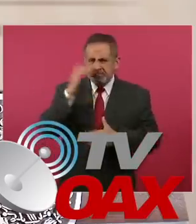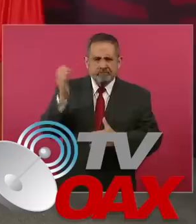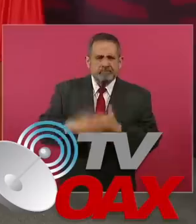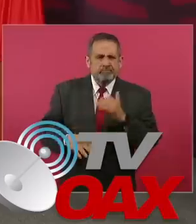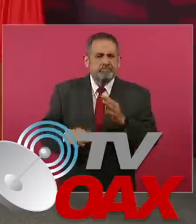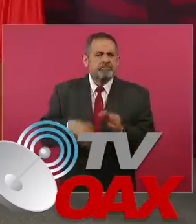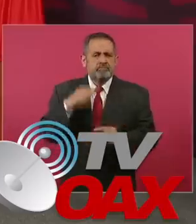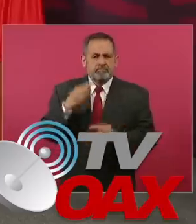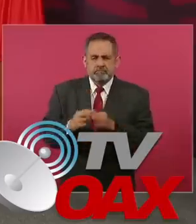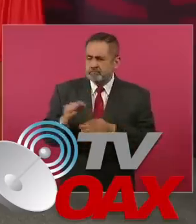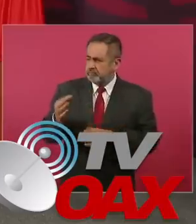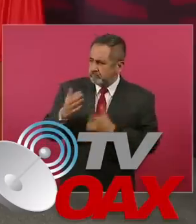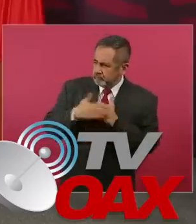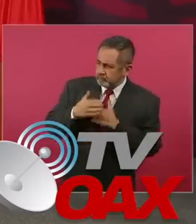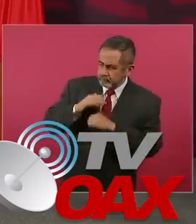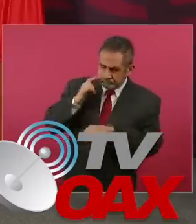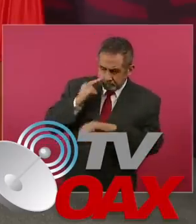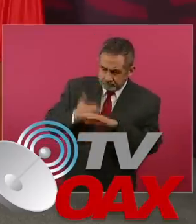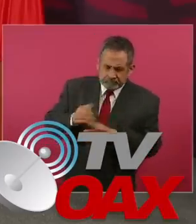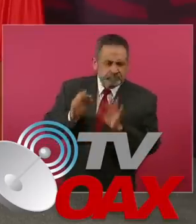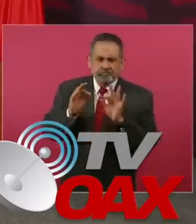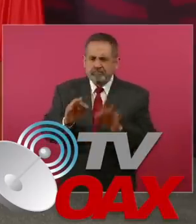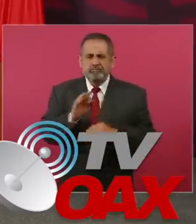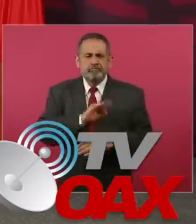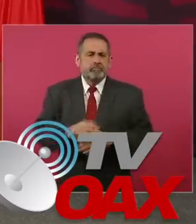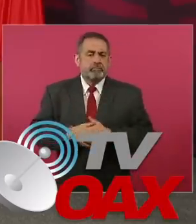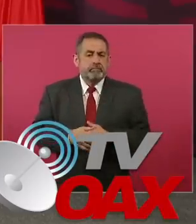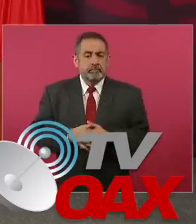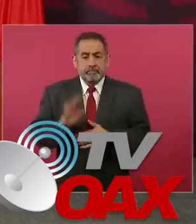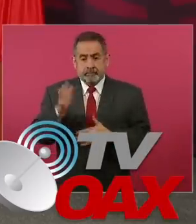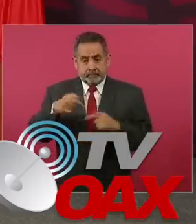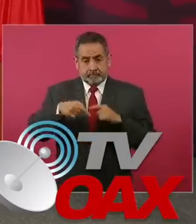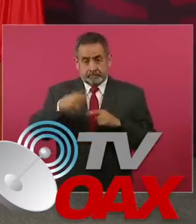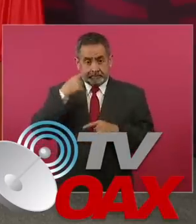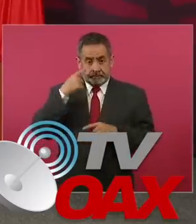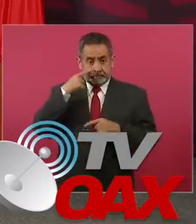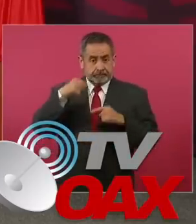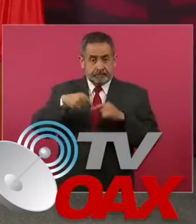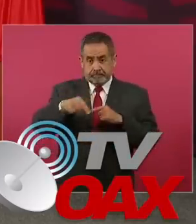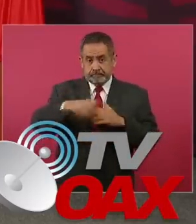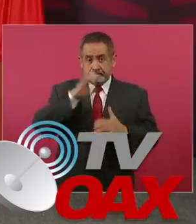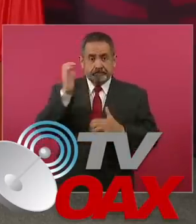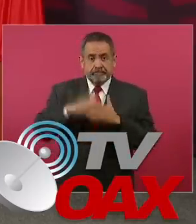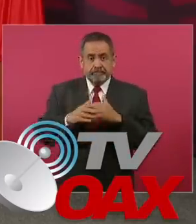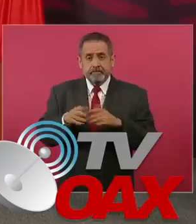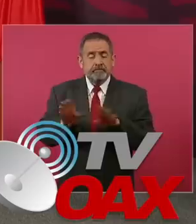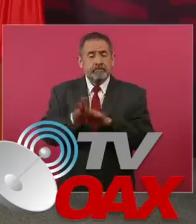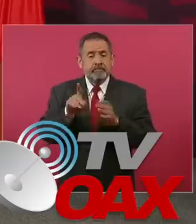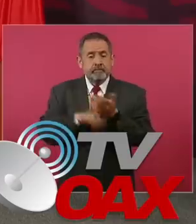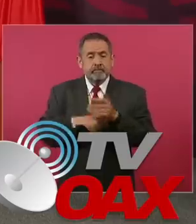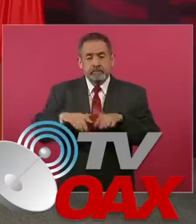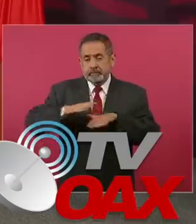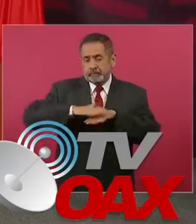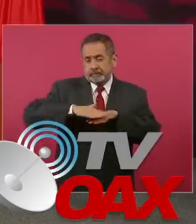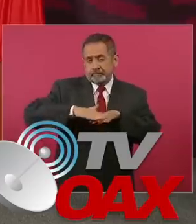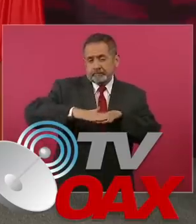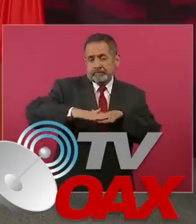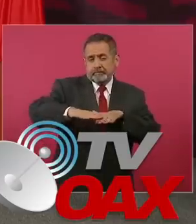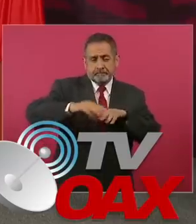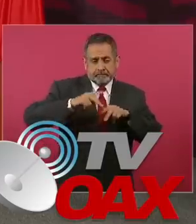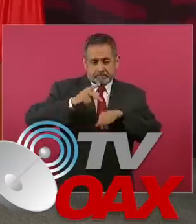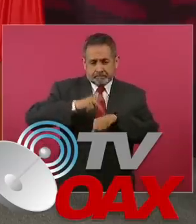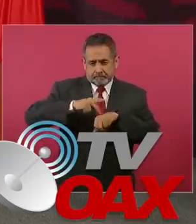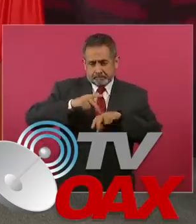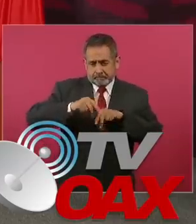con los plazos que nos corresponden. Ya terminamos, como se puede verificar, todas las obras de terraplén. Entonces tenemos